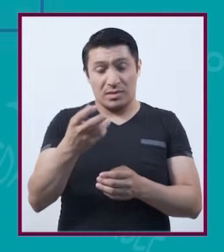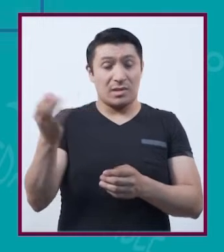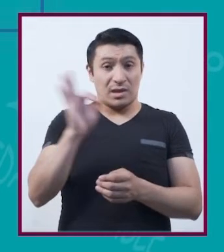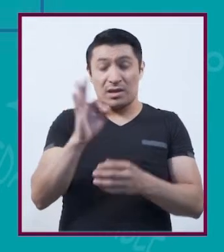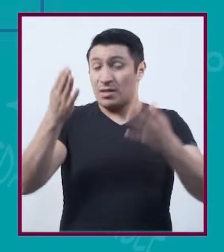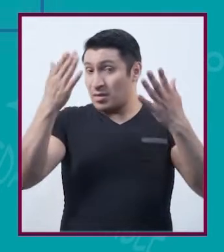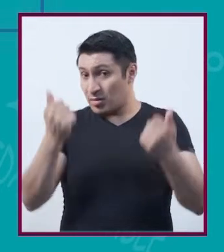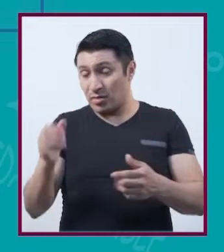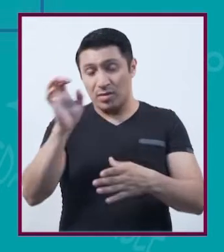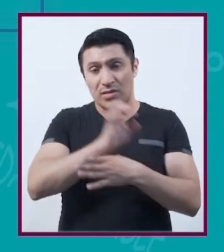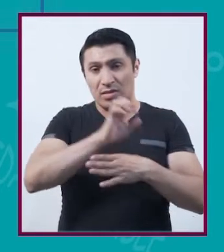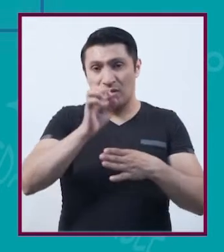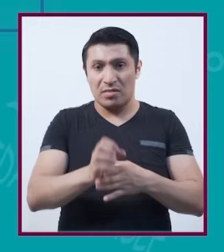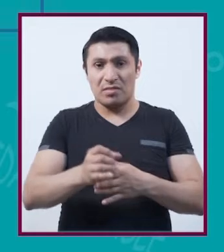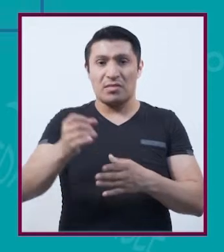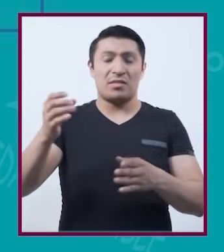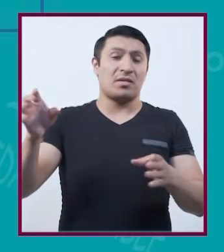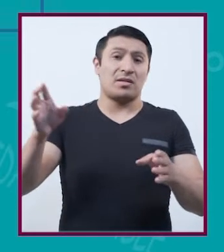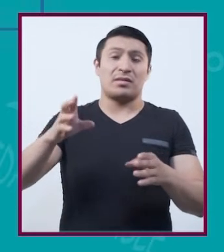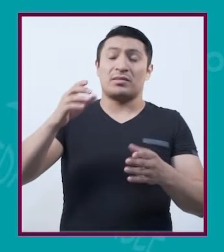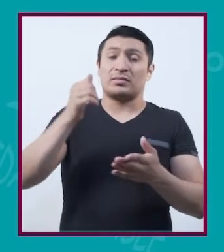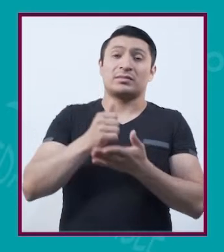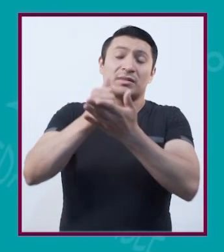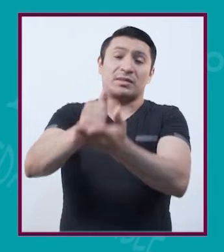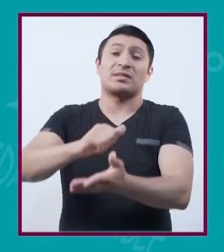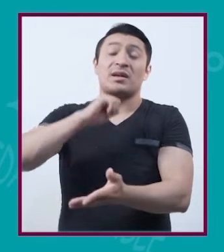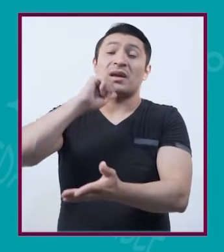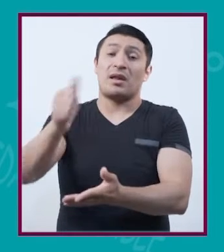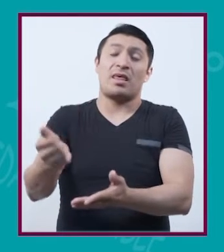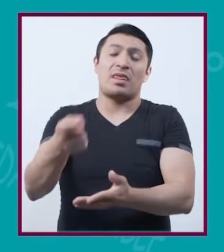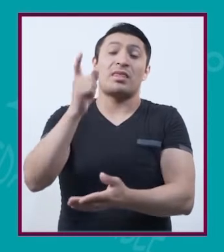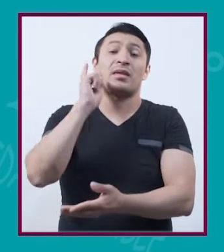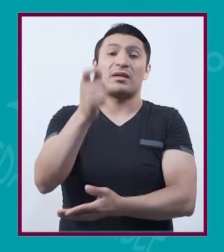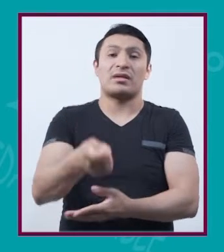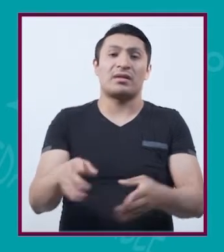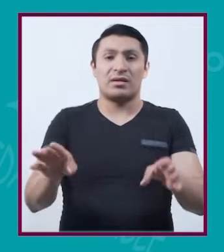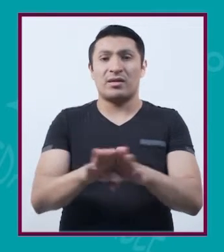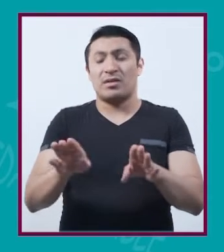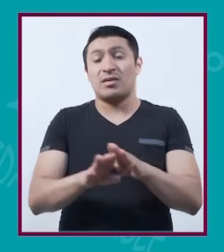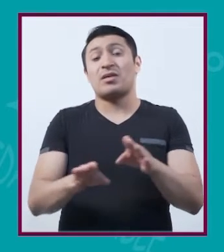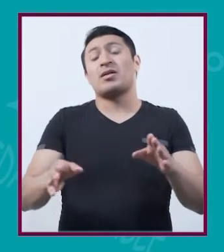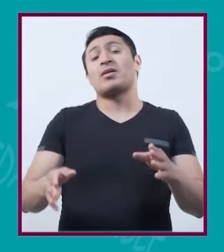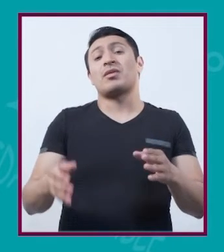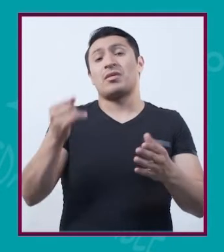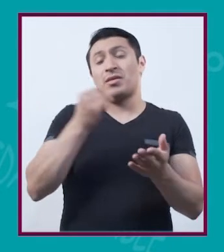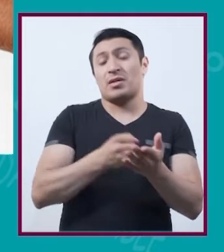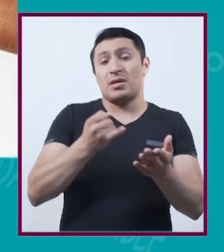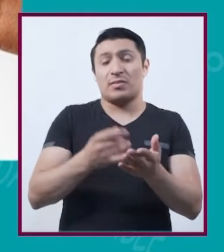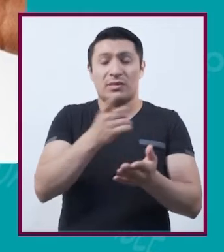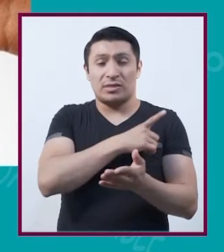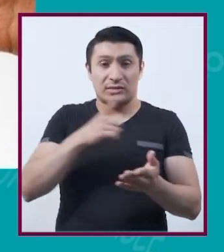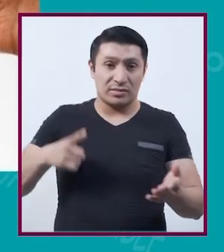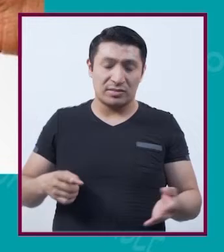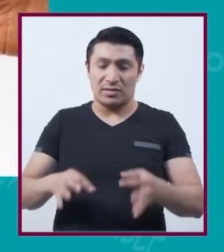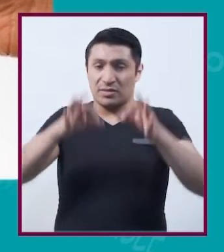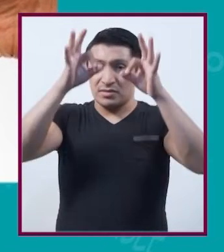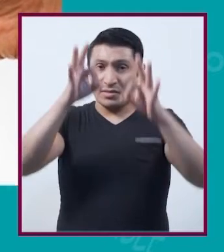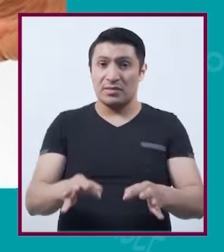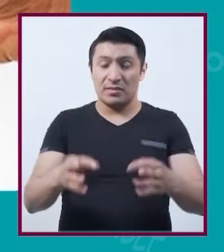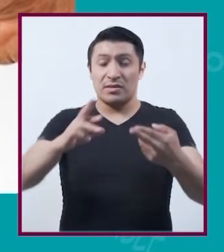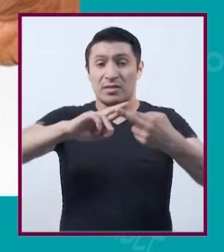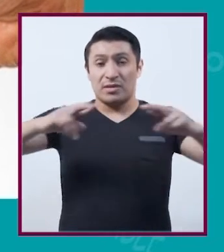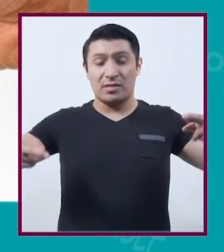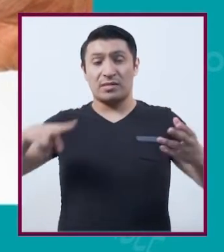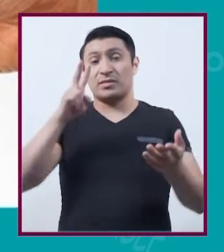los impuestos, circunstancias sin las cuales no se hará más que arruinar a los contribuyentes. O sea que el fundamento